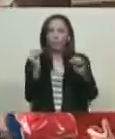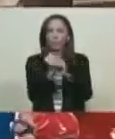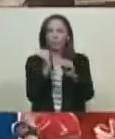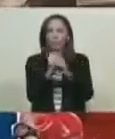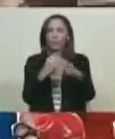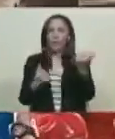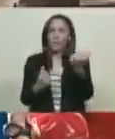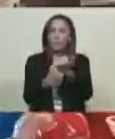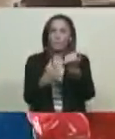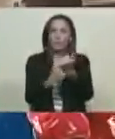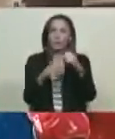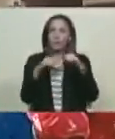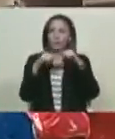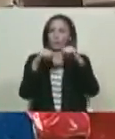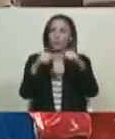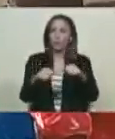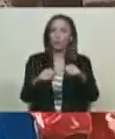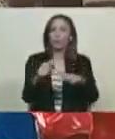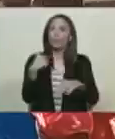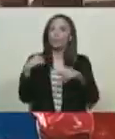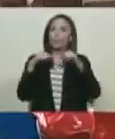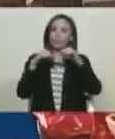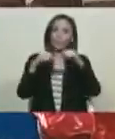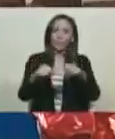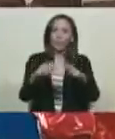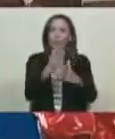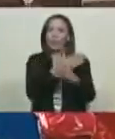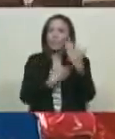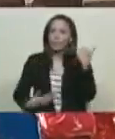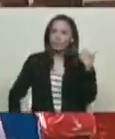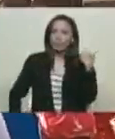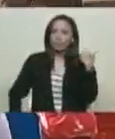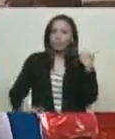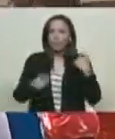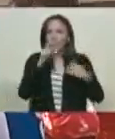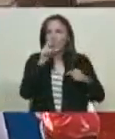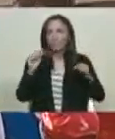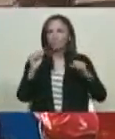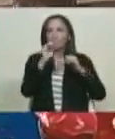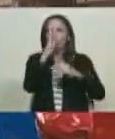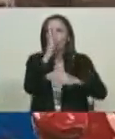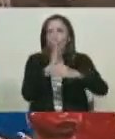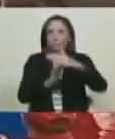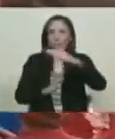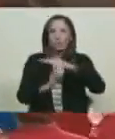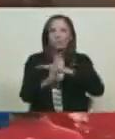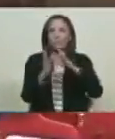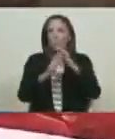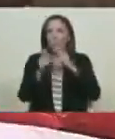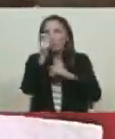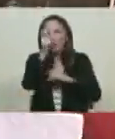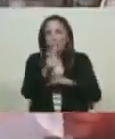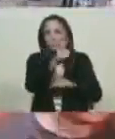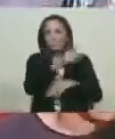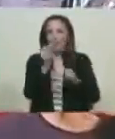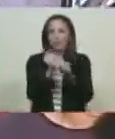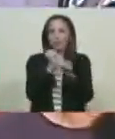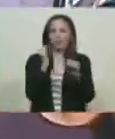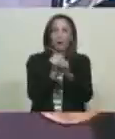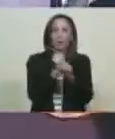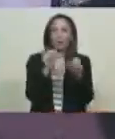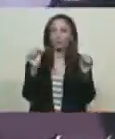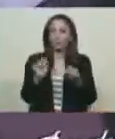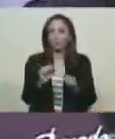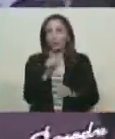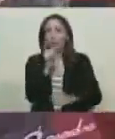venezolana y seguiré siendo el presidente de los humildes, de los trabajadores, de las mujeres,